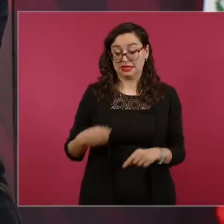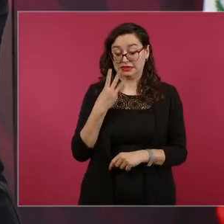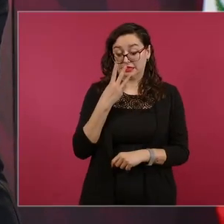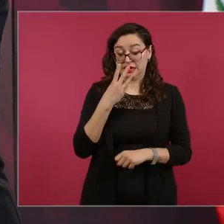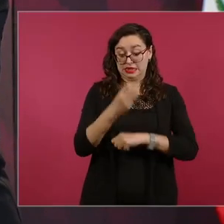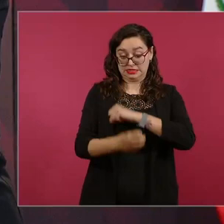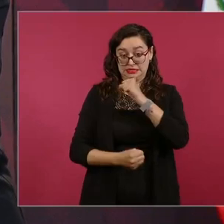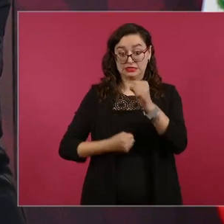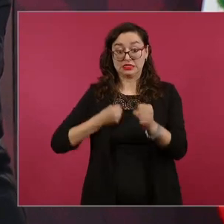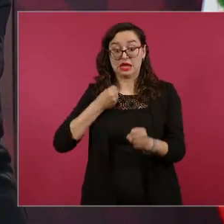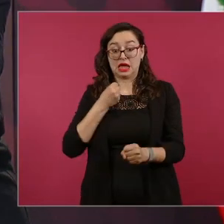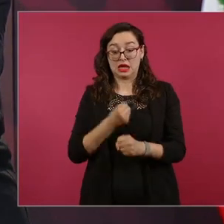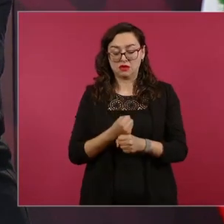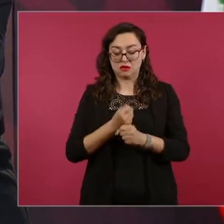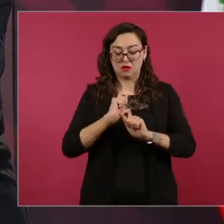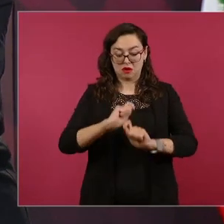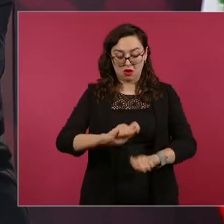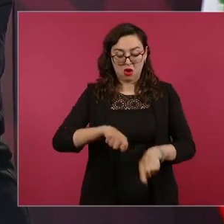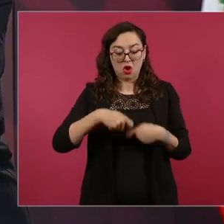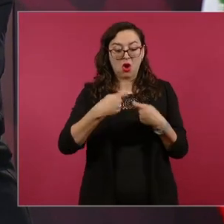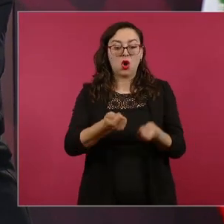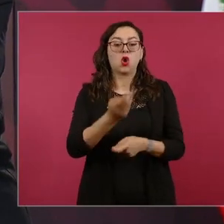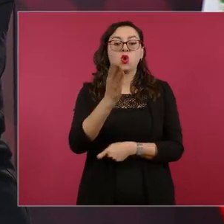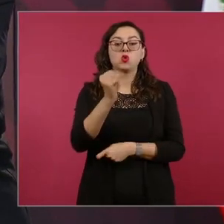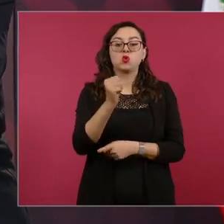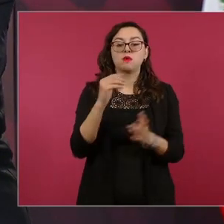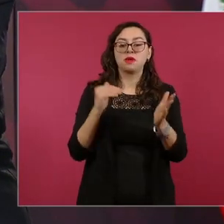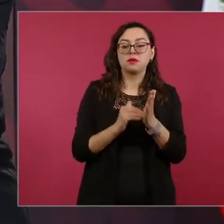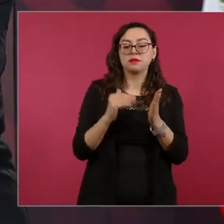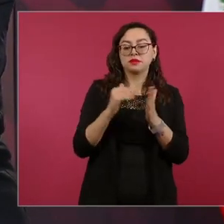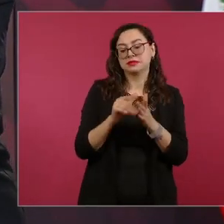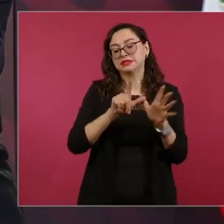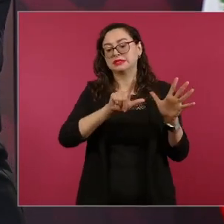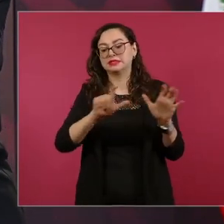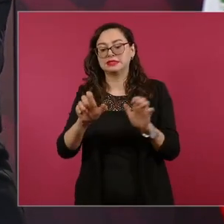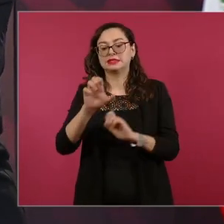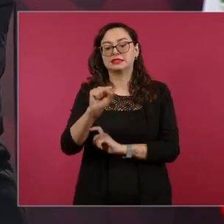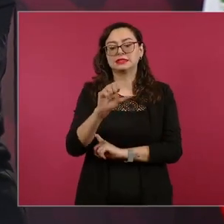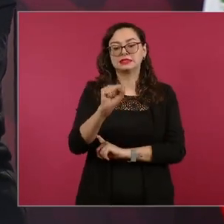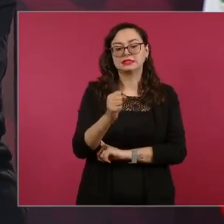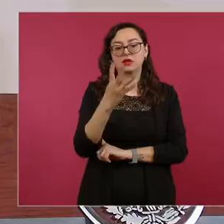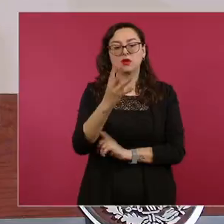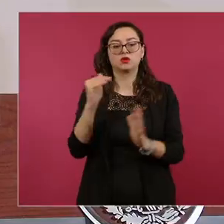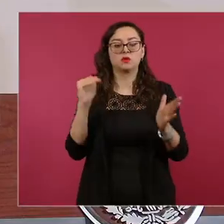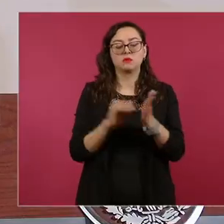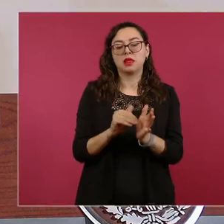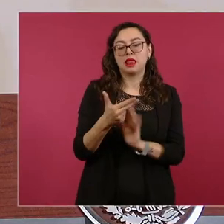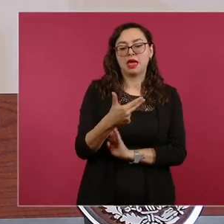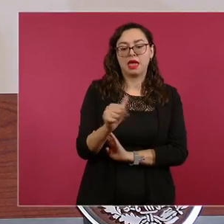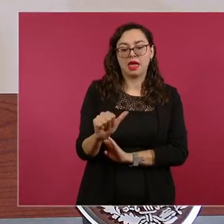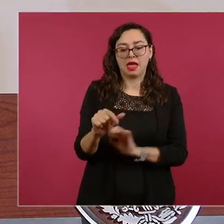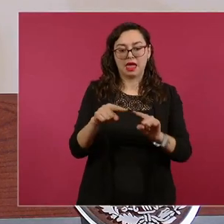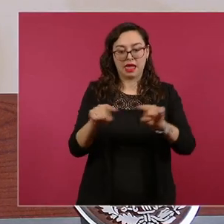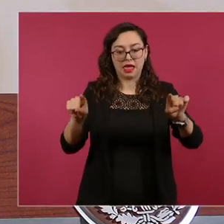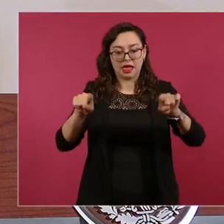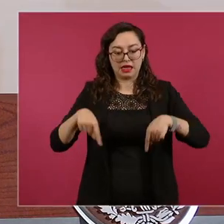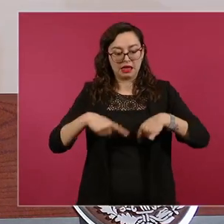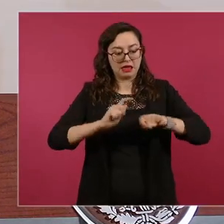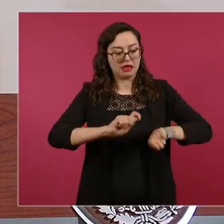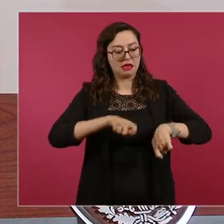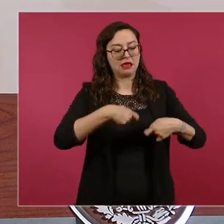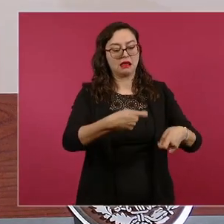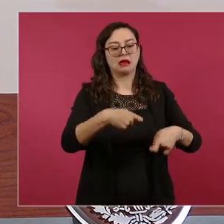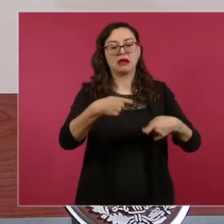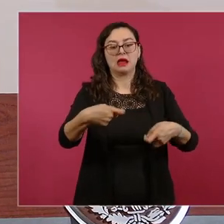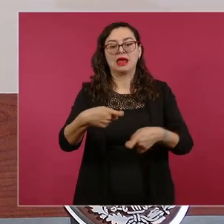nueve millones setecientas sesenta y cuatro mil hectáreas a quinientas